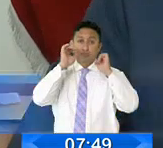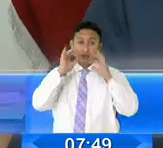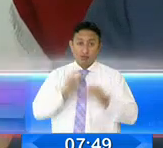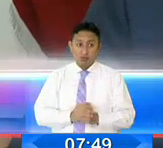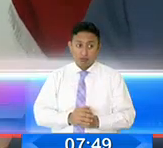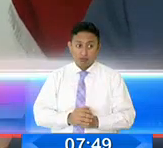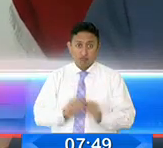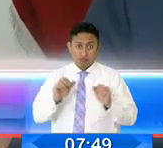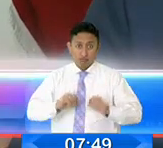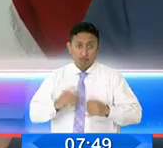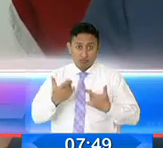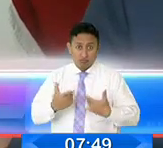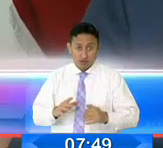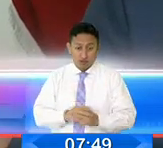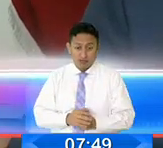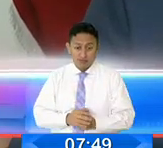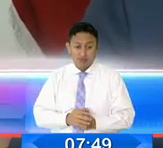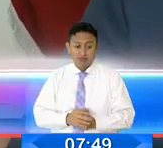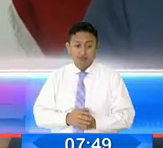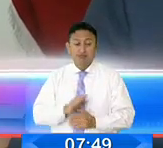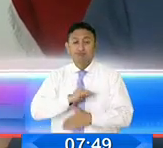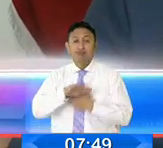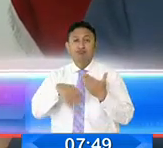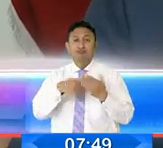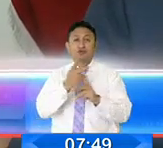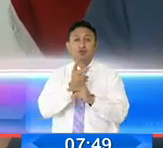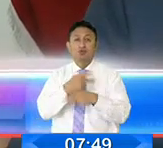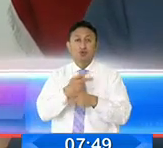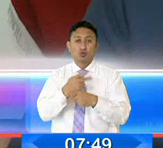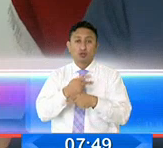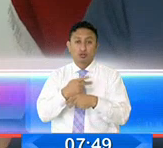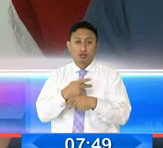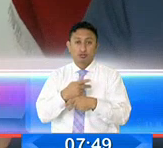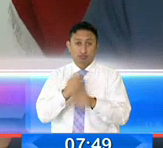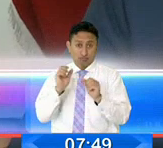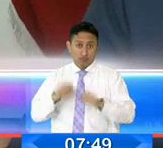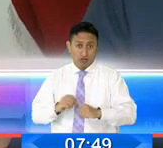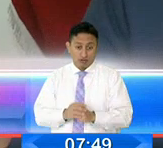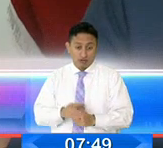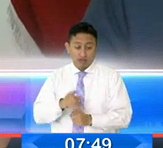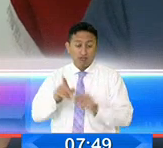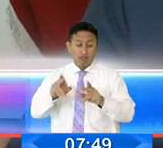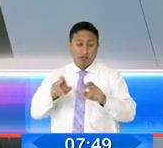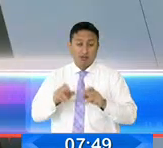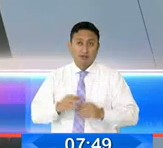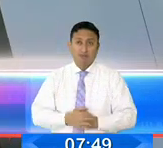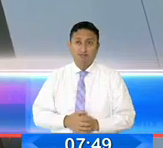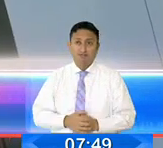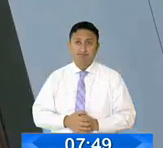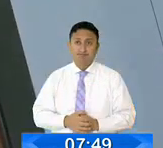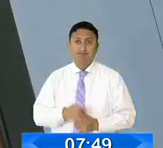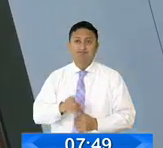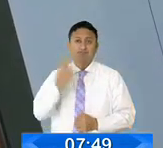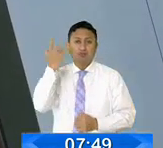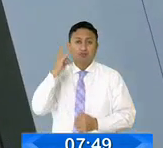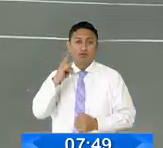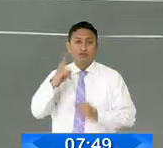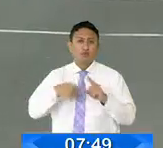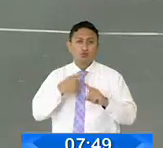ya podrán incluirse todo el sector productivo para poder sacar sus salvoconductos. No hay una fecha límite